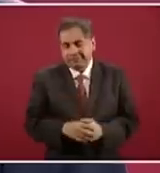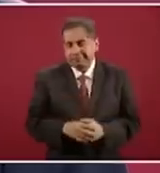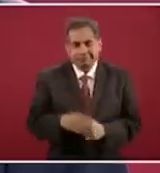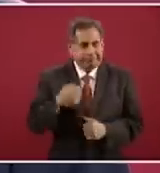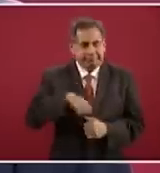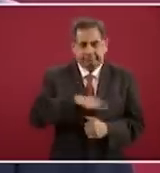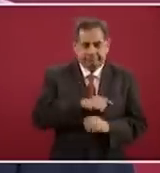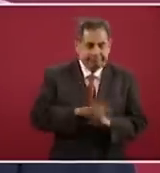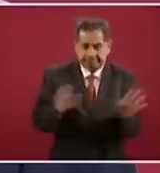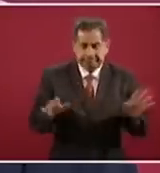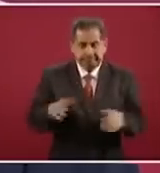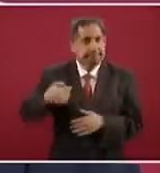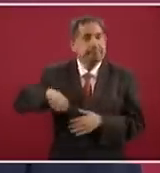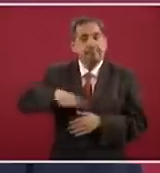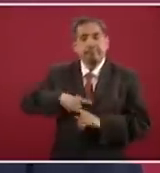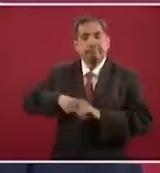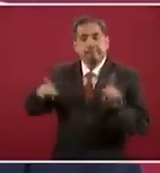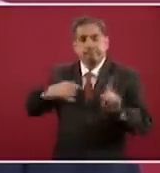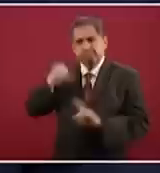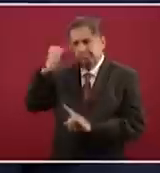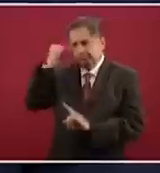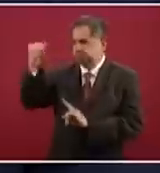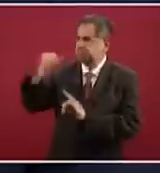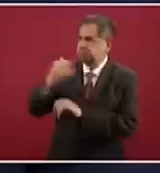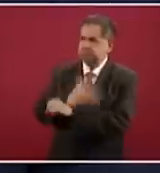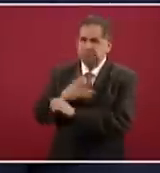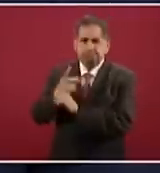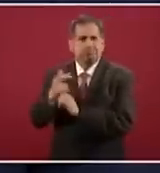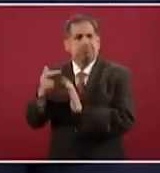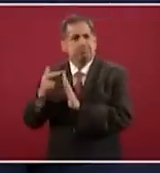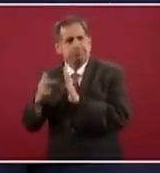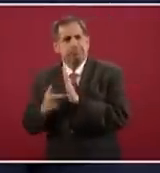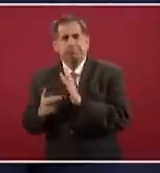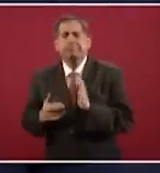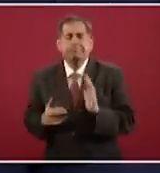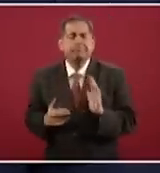Nosotros tenemos principios, tenemos ideales.